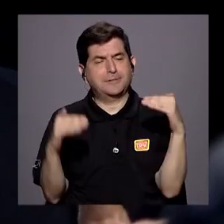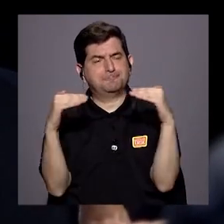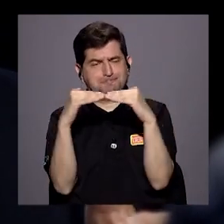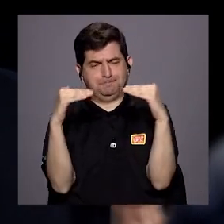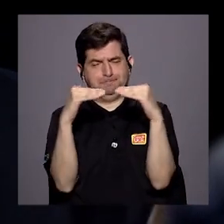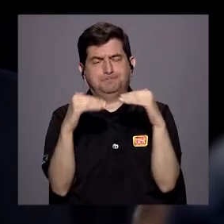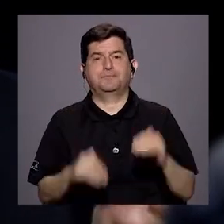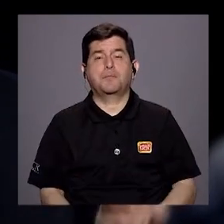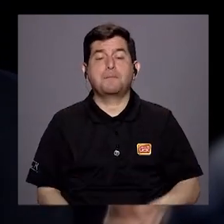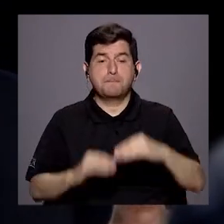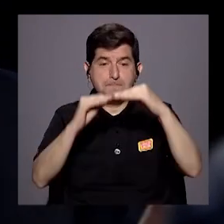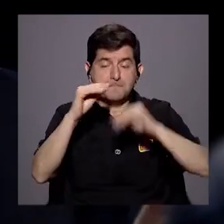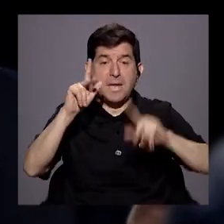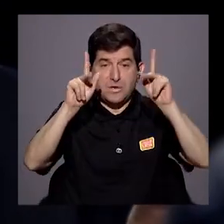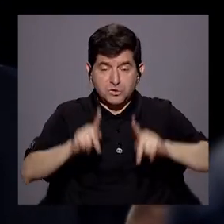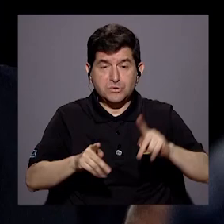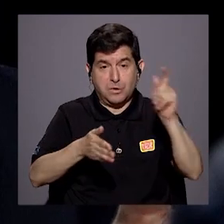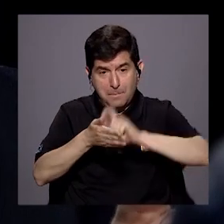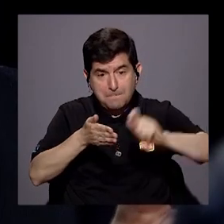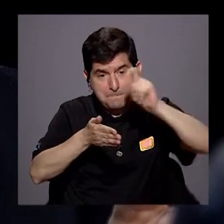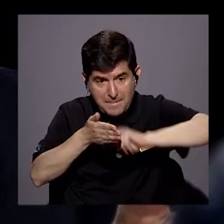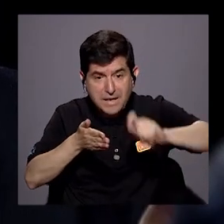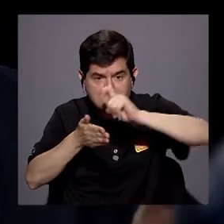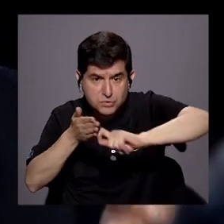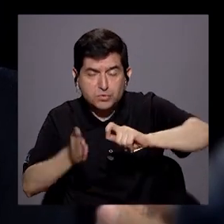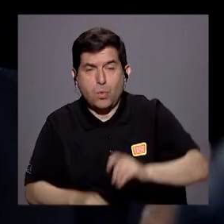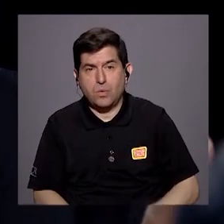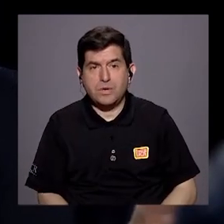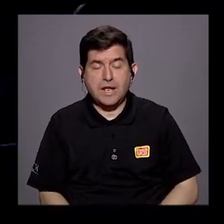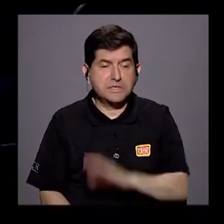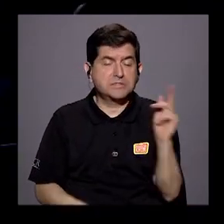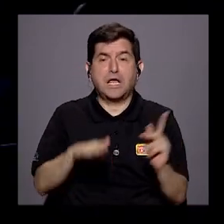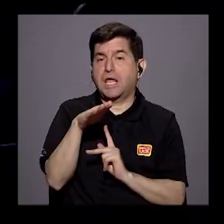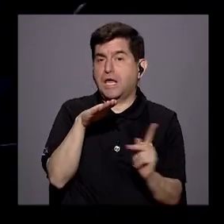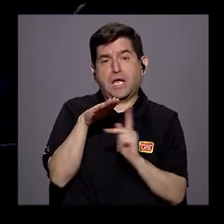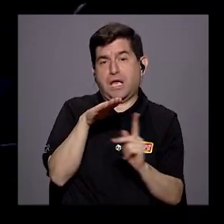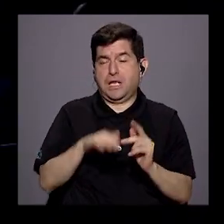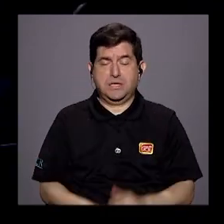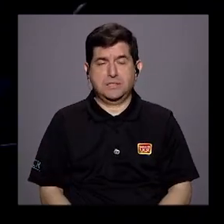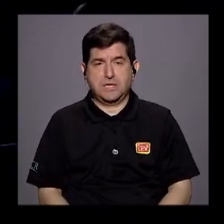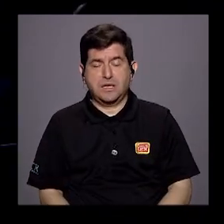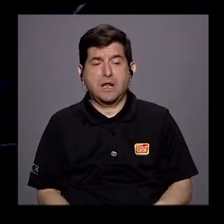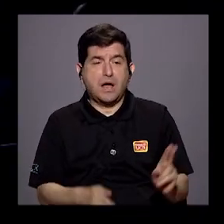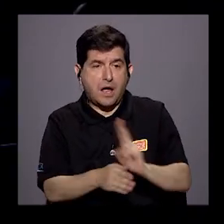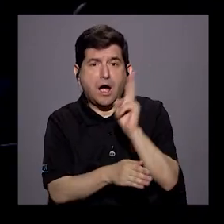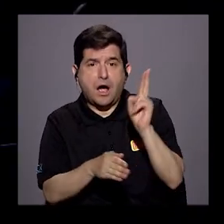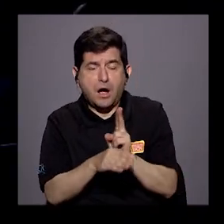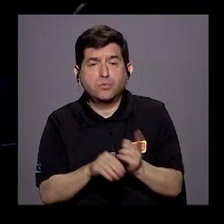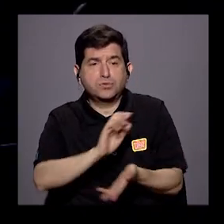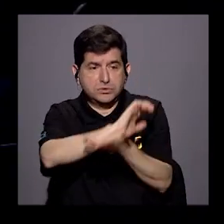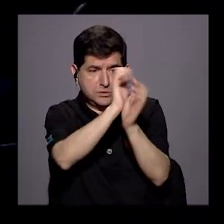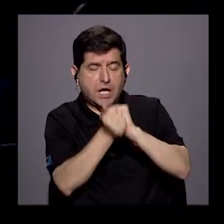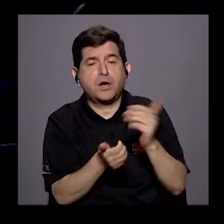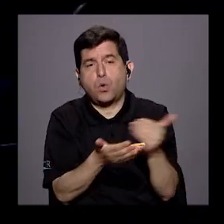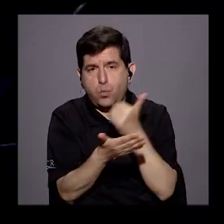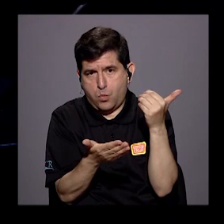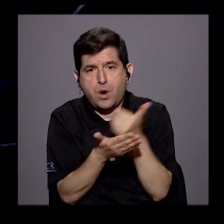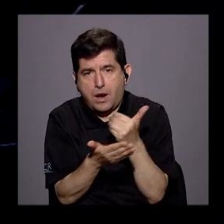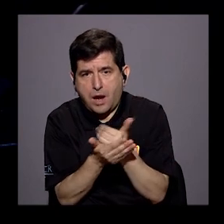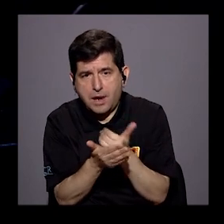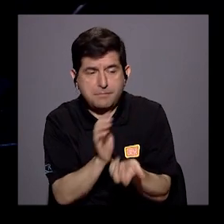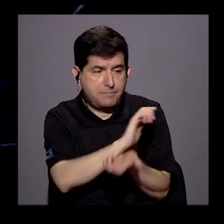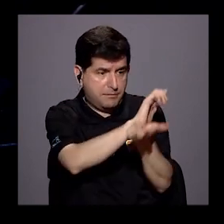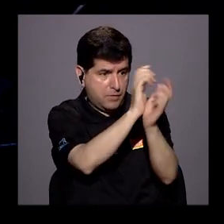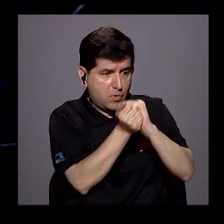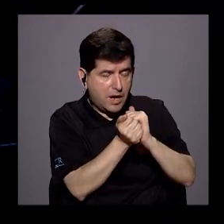vamos a tener menos gente en las escuelas y en pacientes vamos a poder utilizar un cambio de recursos vamos a que tienen que pasar